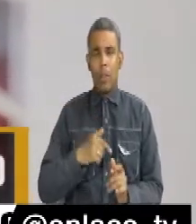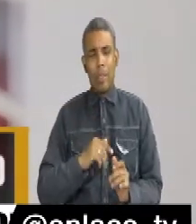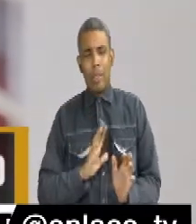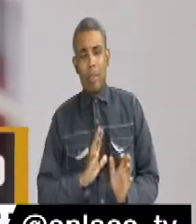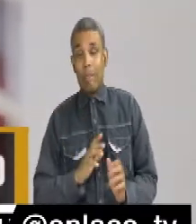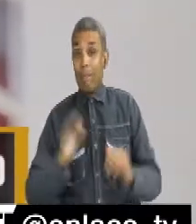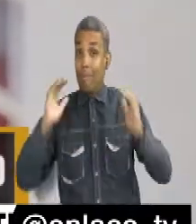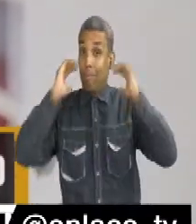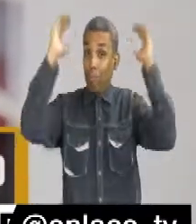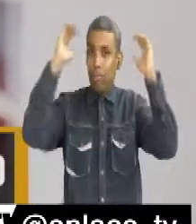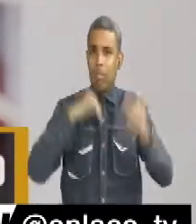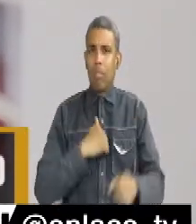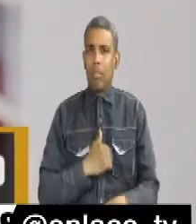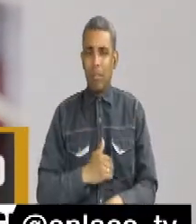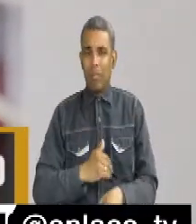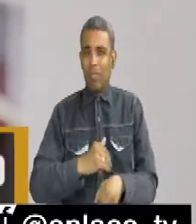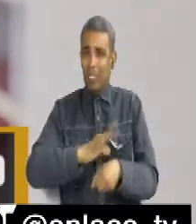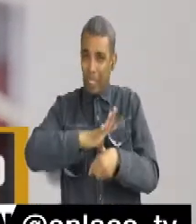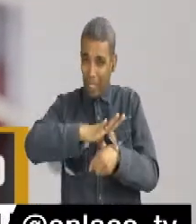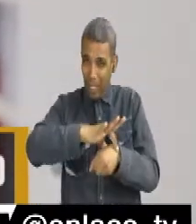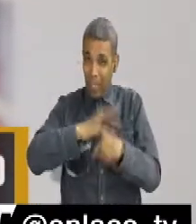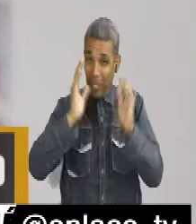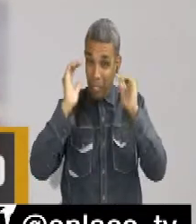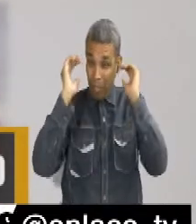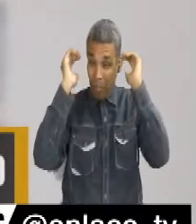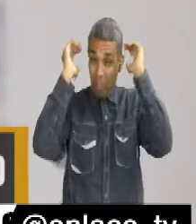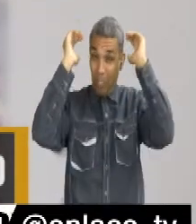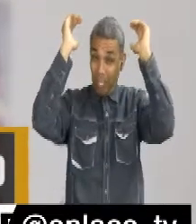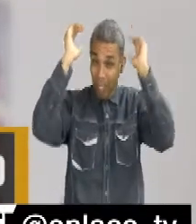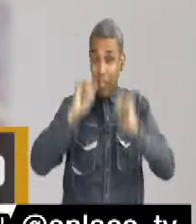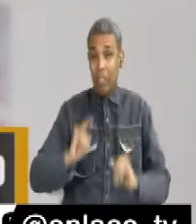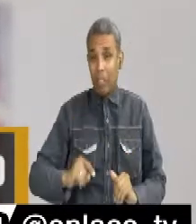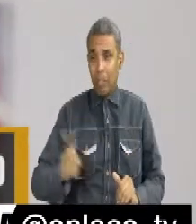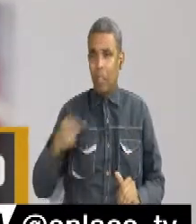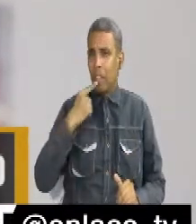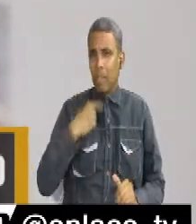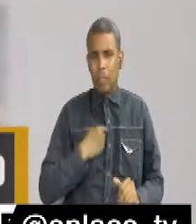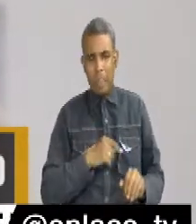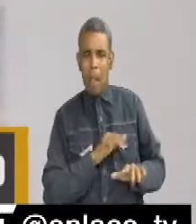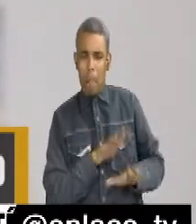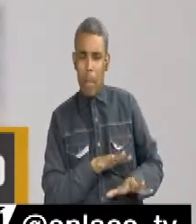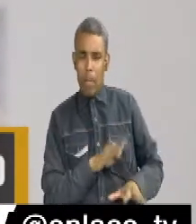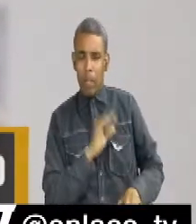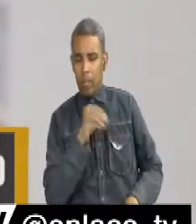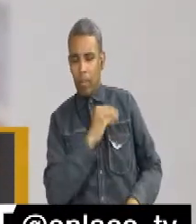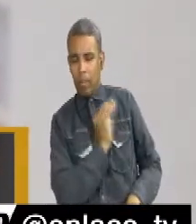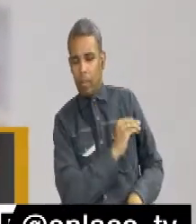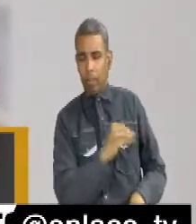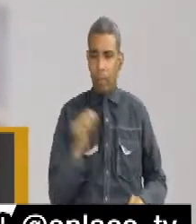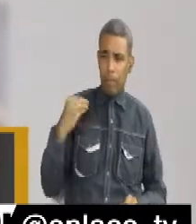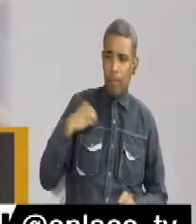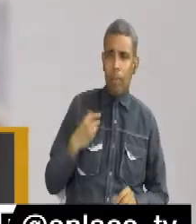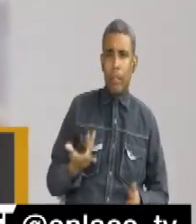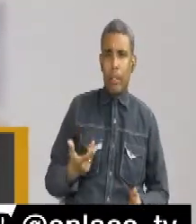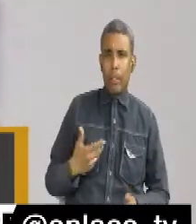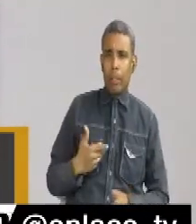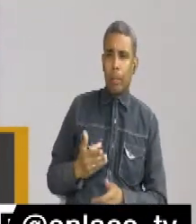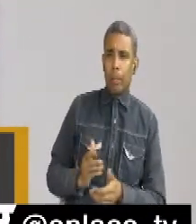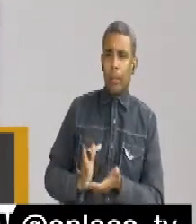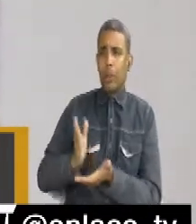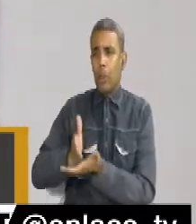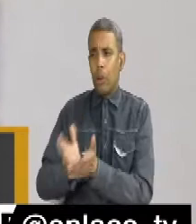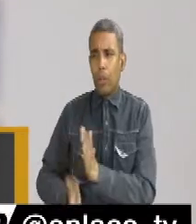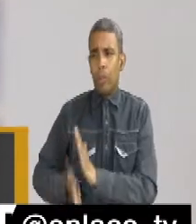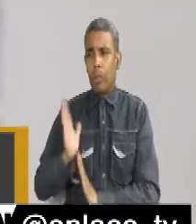nivel. Y ellos dicen que hay que esperar y que ellos me llaman, pero no, cada rato me hacen ir a cita a Bucaramanga,